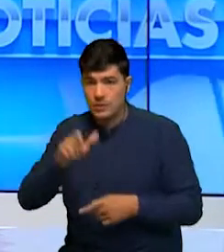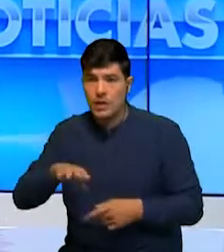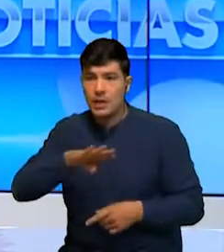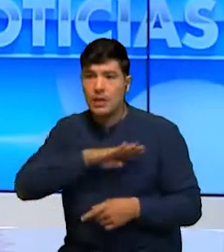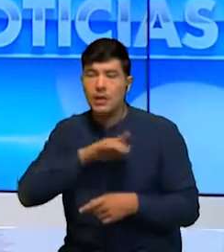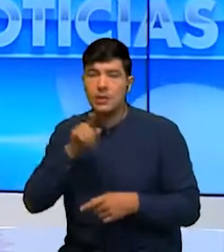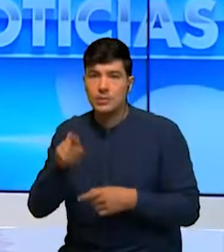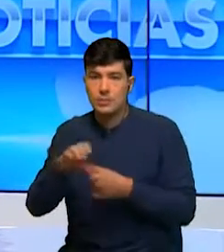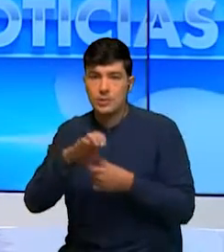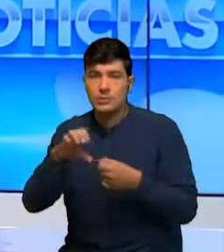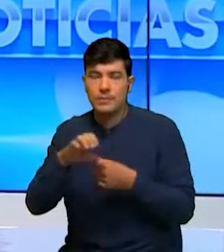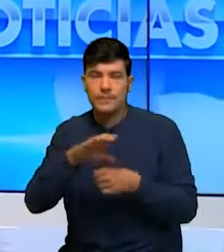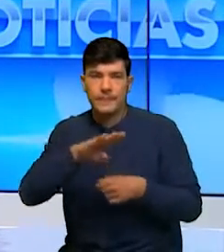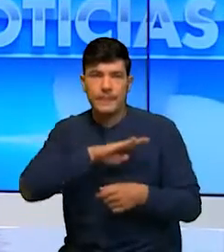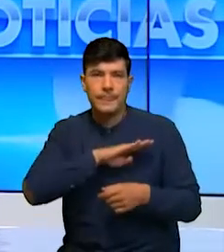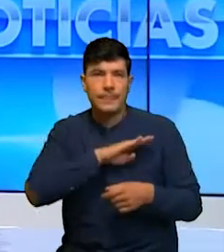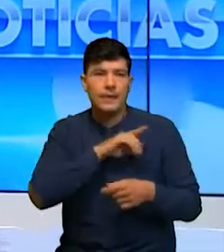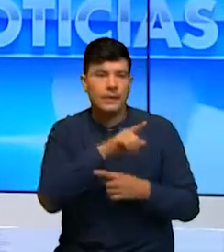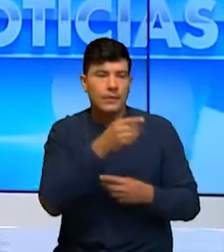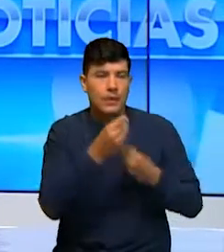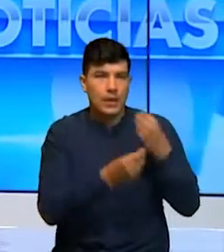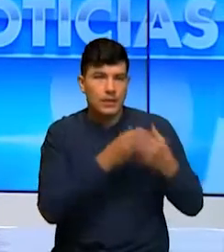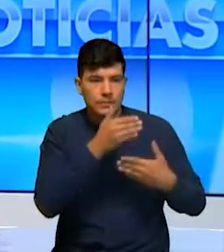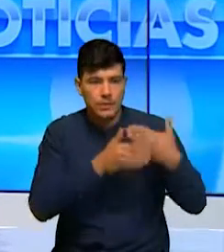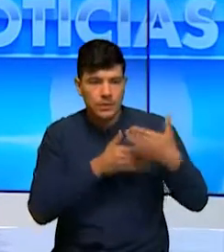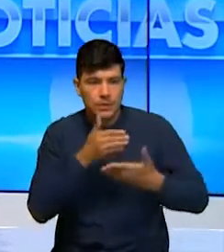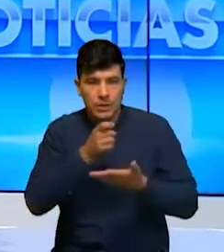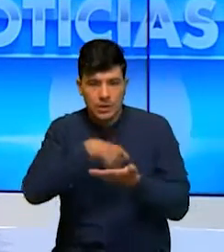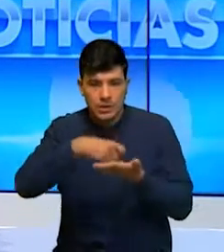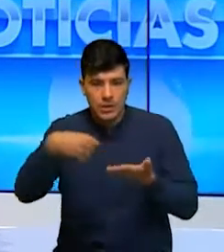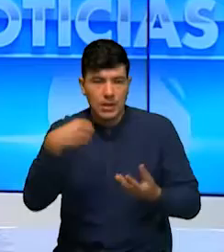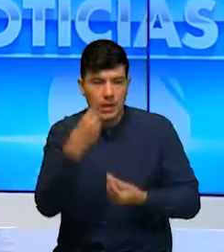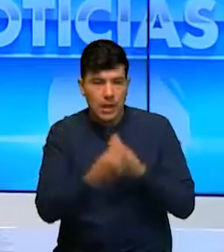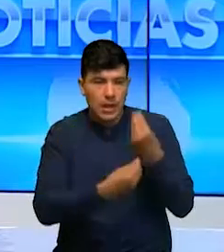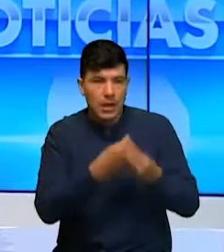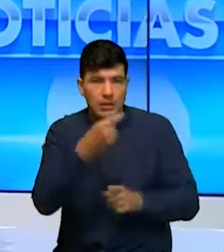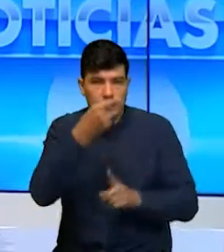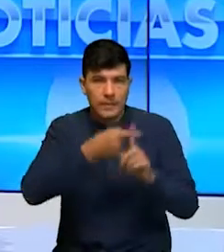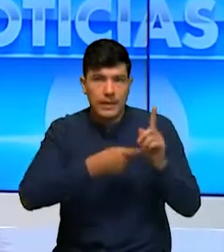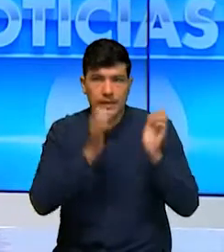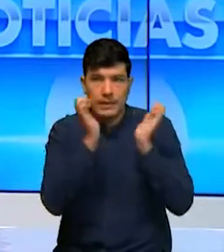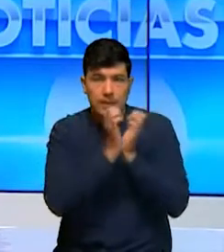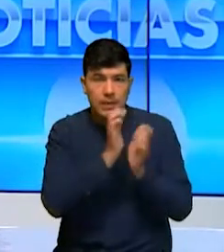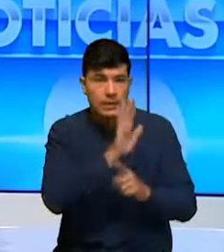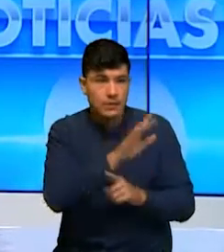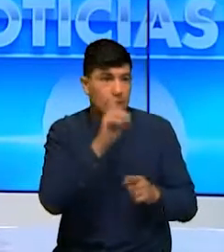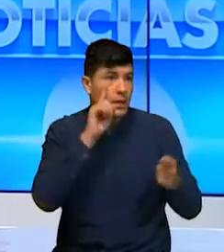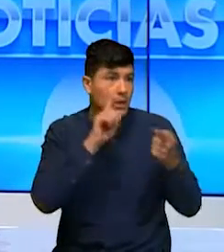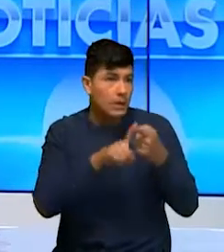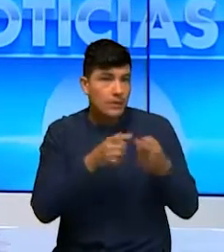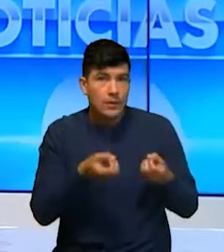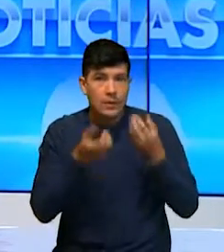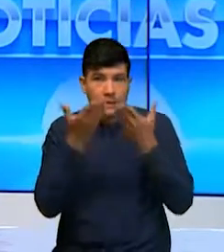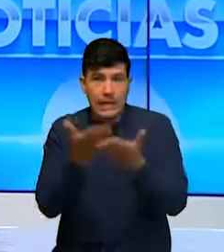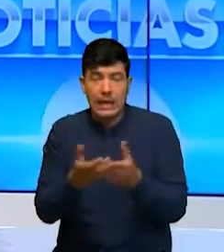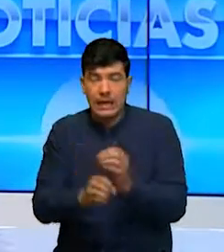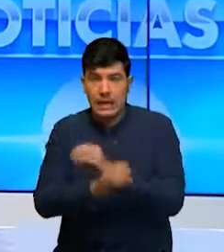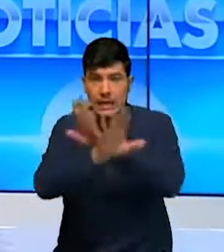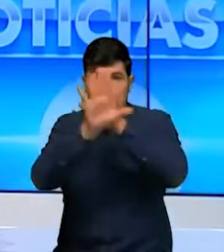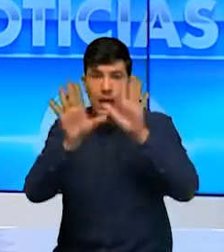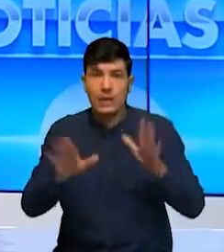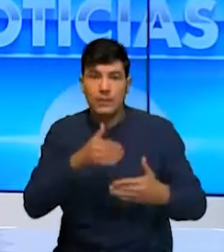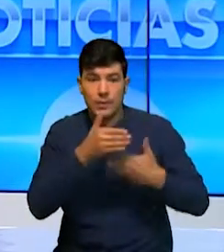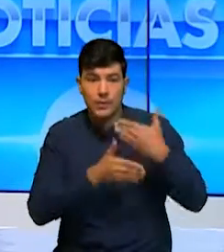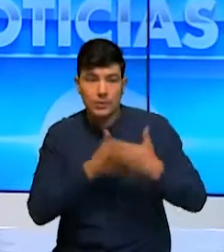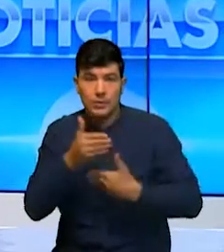Y la alcaldía de Bucaramanga realizó un balance de los procesos de contratación que se realizaron en el mes de mayo con el fin de brindar claridad sobre estos procesos